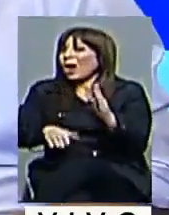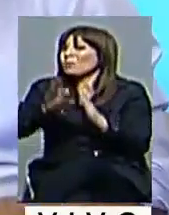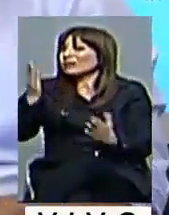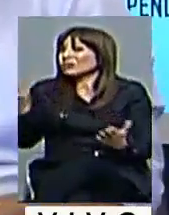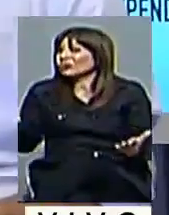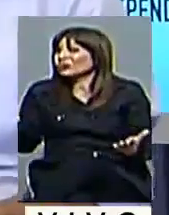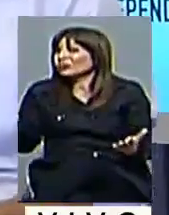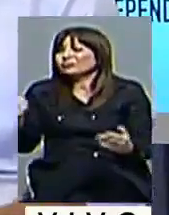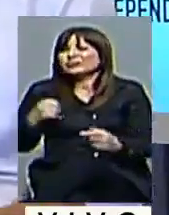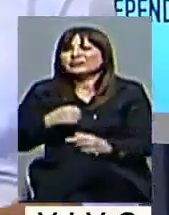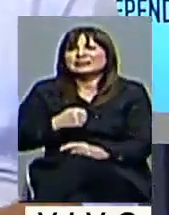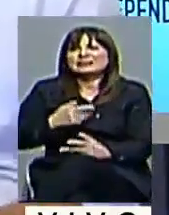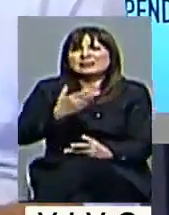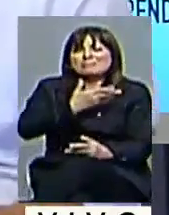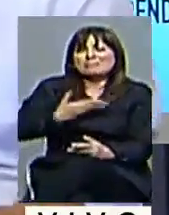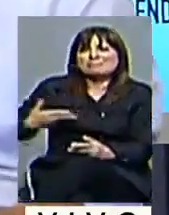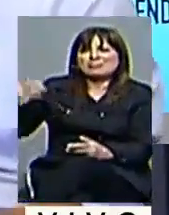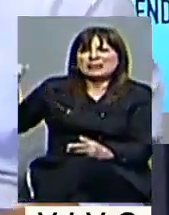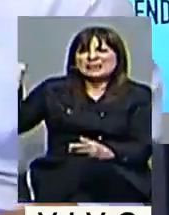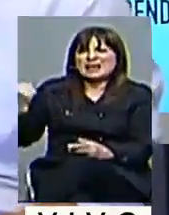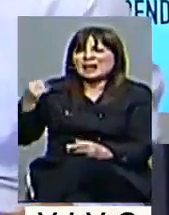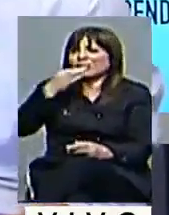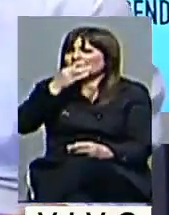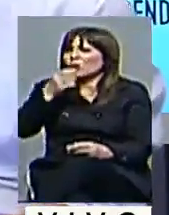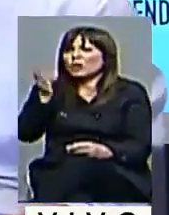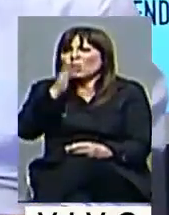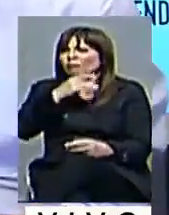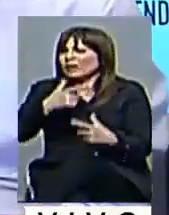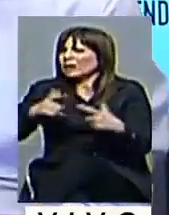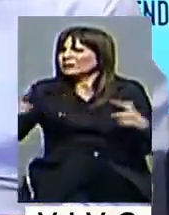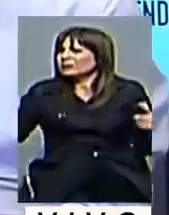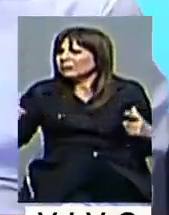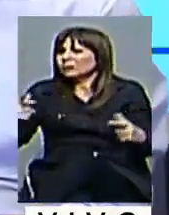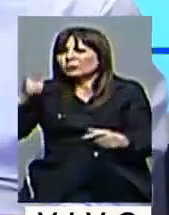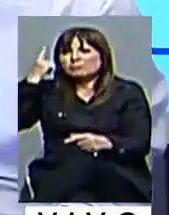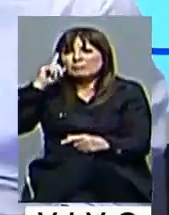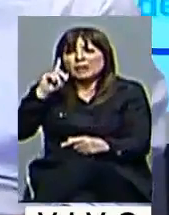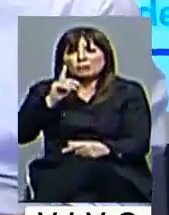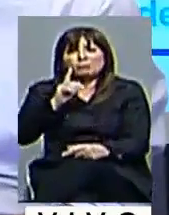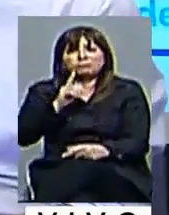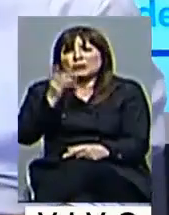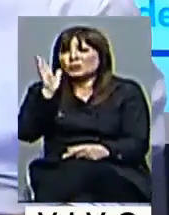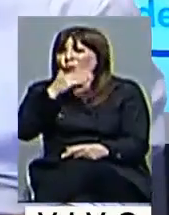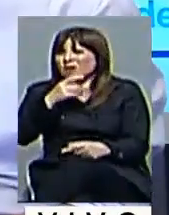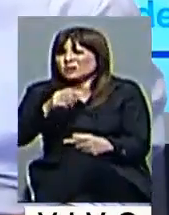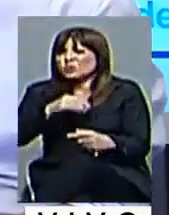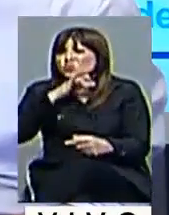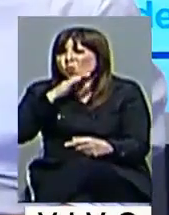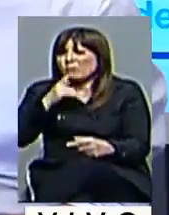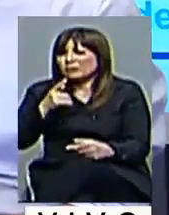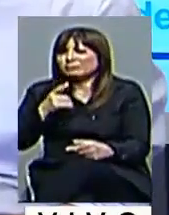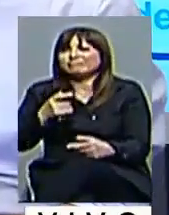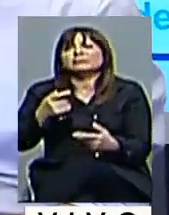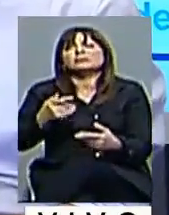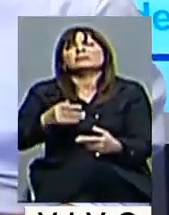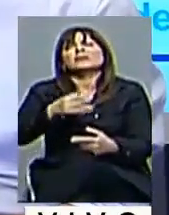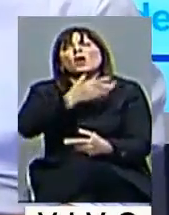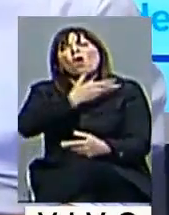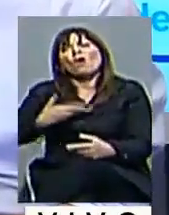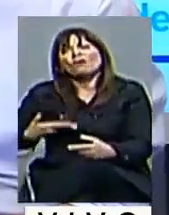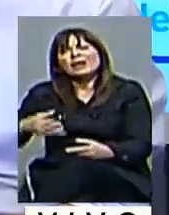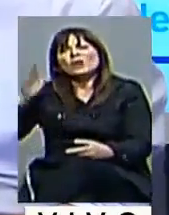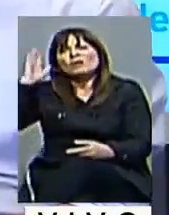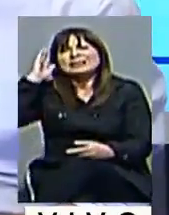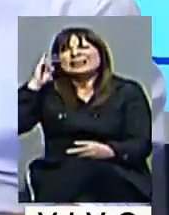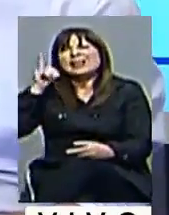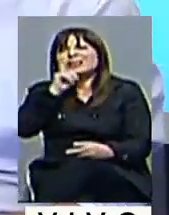hubo crisis económica. Uno puede tener sus propias opiniones, pero no sus propios números. El gobierno Bachelet tuvo menos inversión, tuvo menos crecimiento,